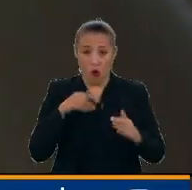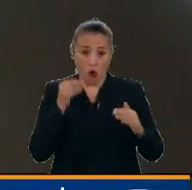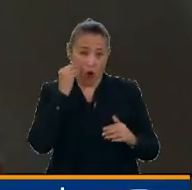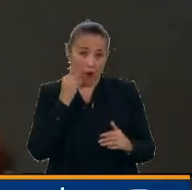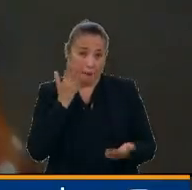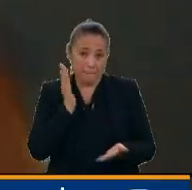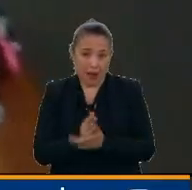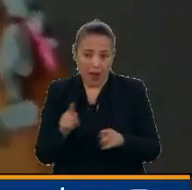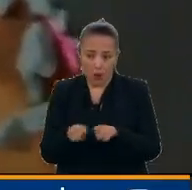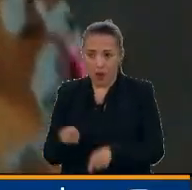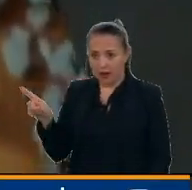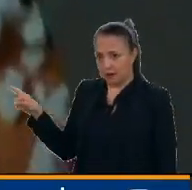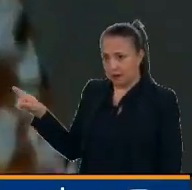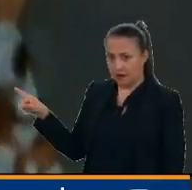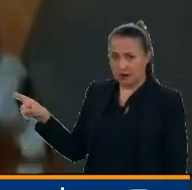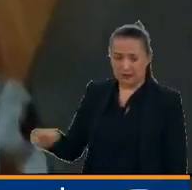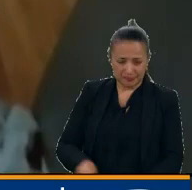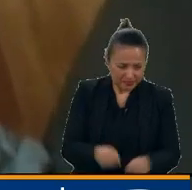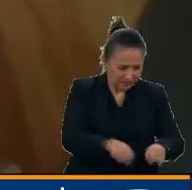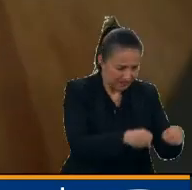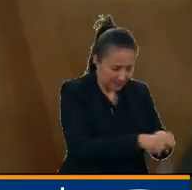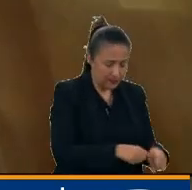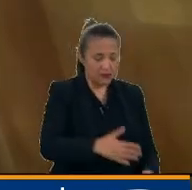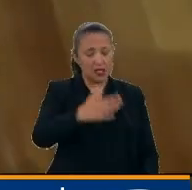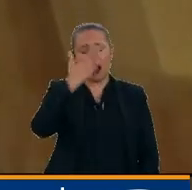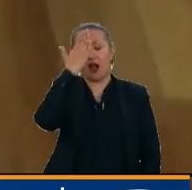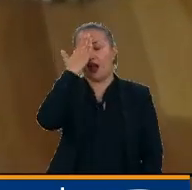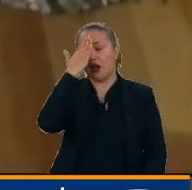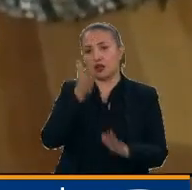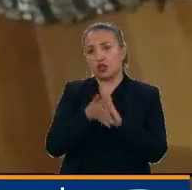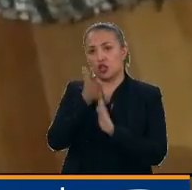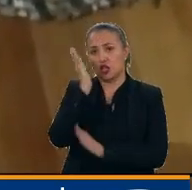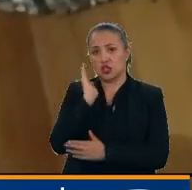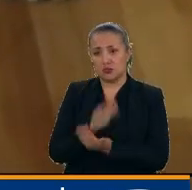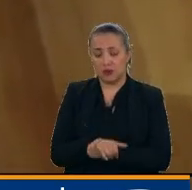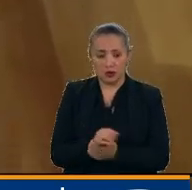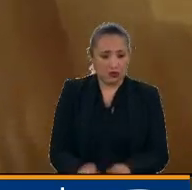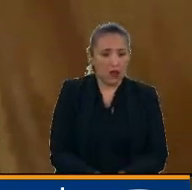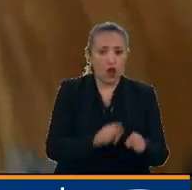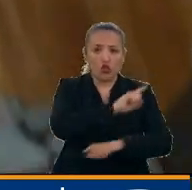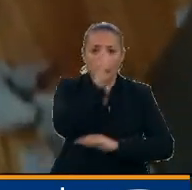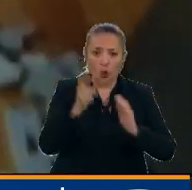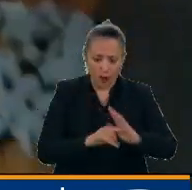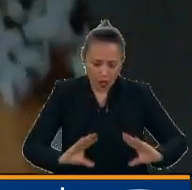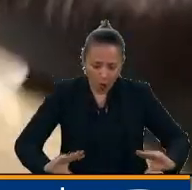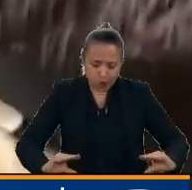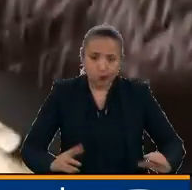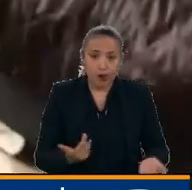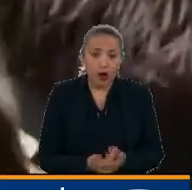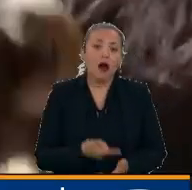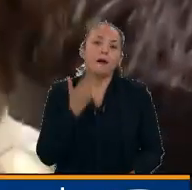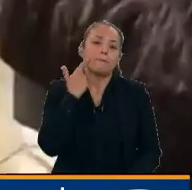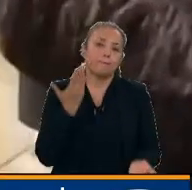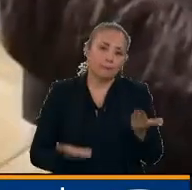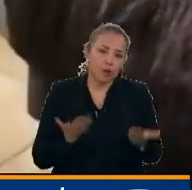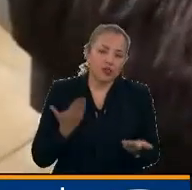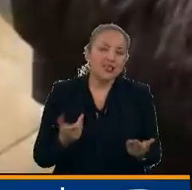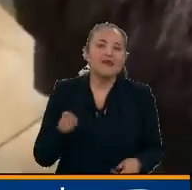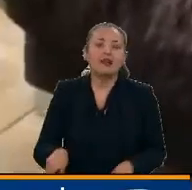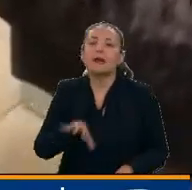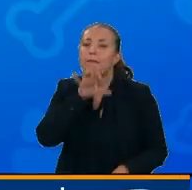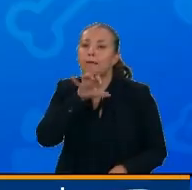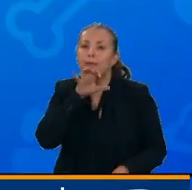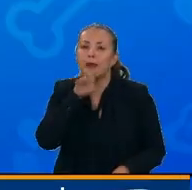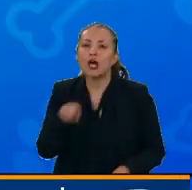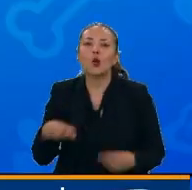como estas... Ay, Dios mío, destruyó toda la colchoneta. Lo más probable es que tu amigo de cuatro patas